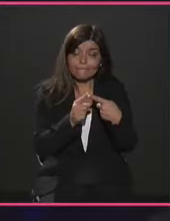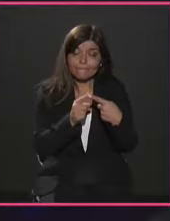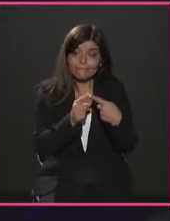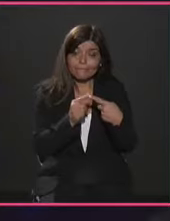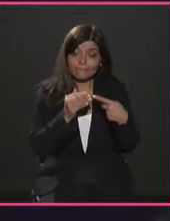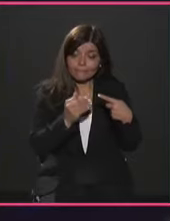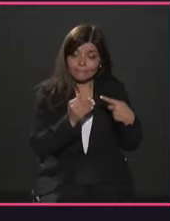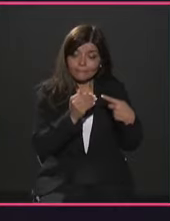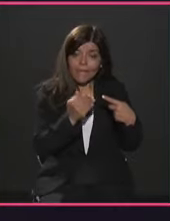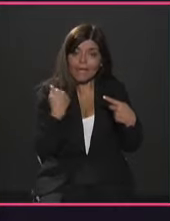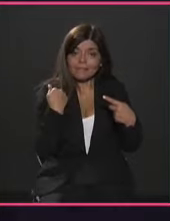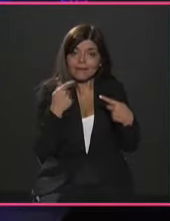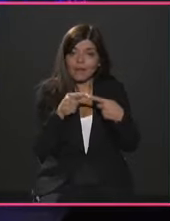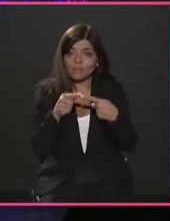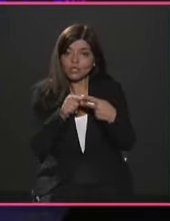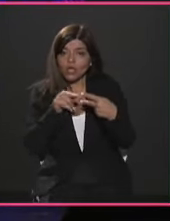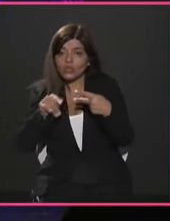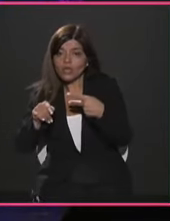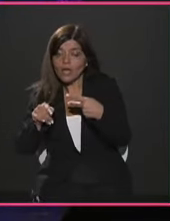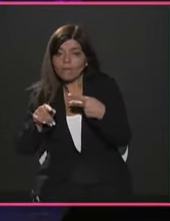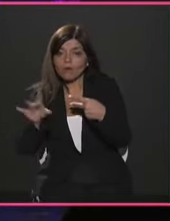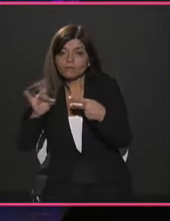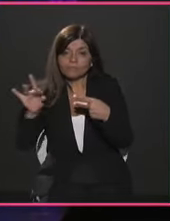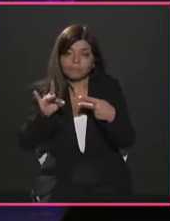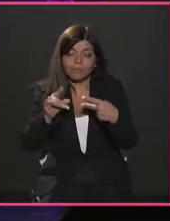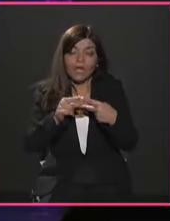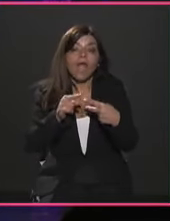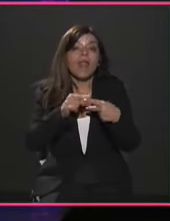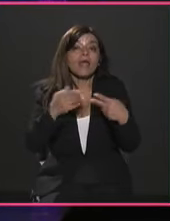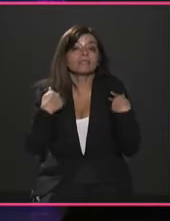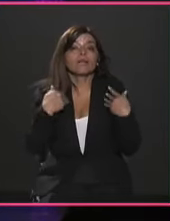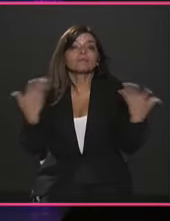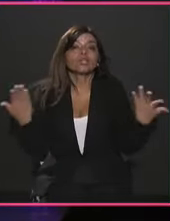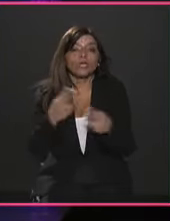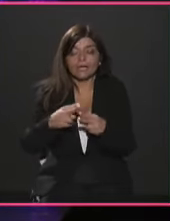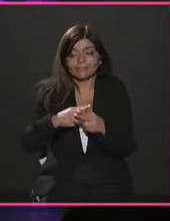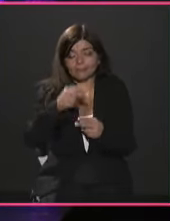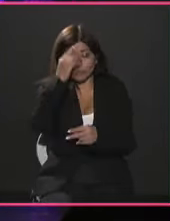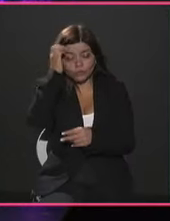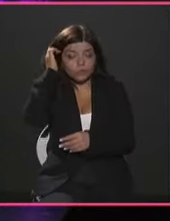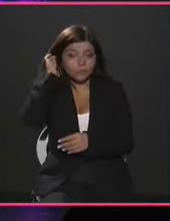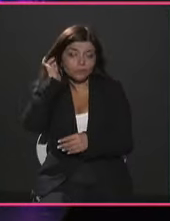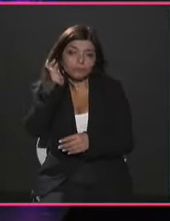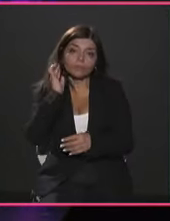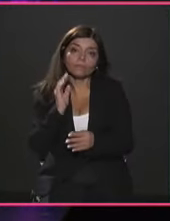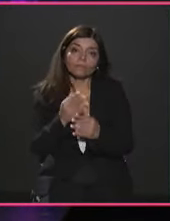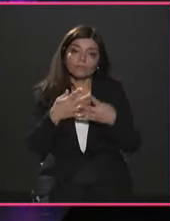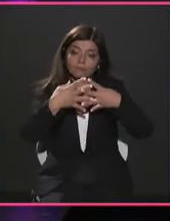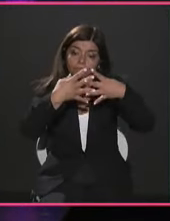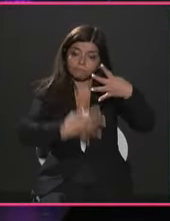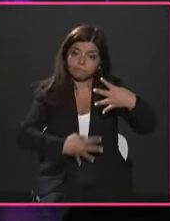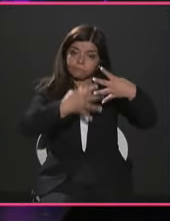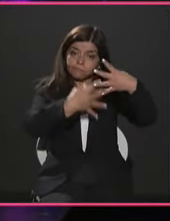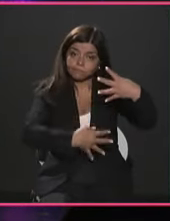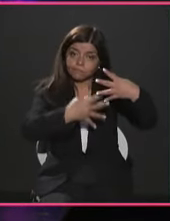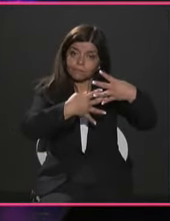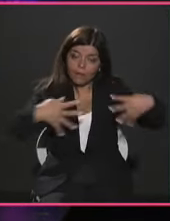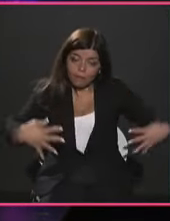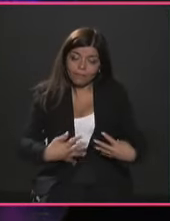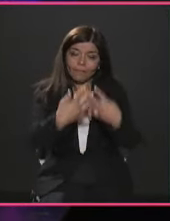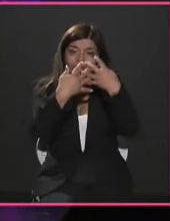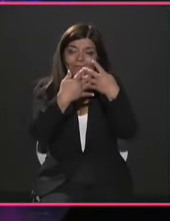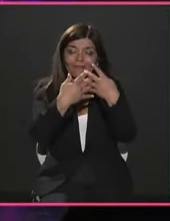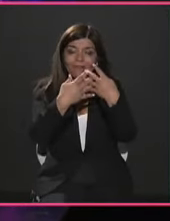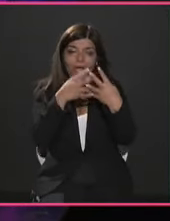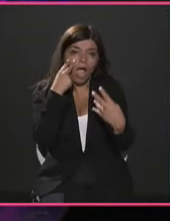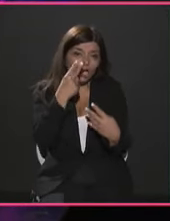y luego la fase de predicción en la fase de entrenamiento simplemente lo que hacemos Es que ensamblamos listas de compuestos químicos que son conocidos por